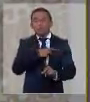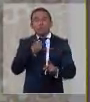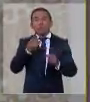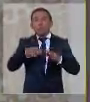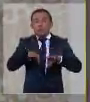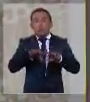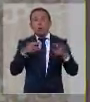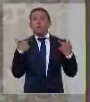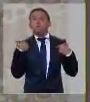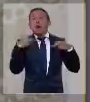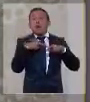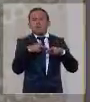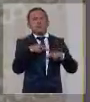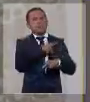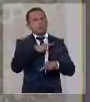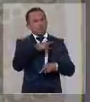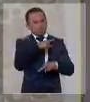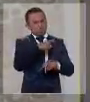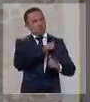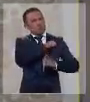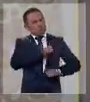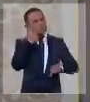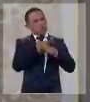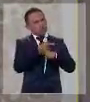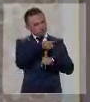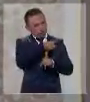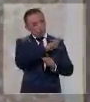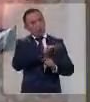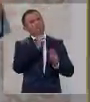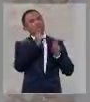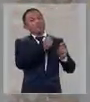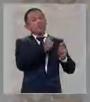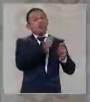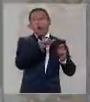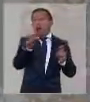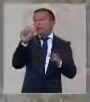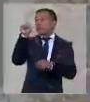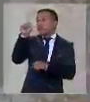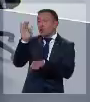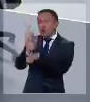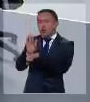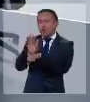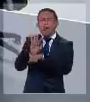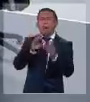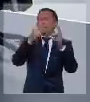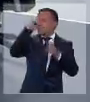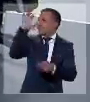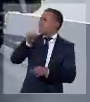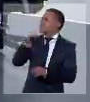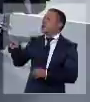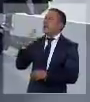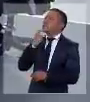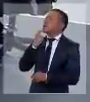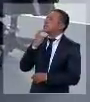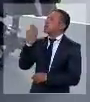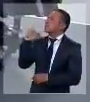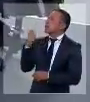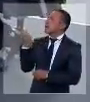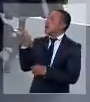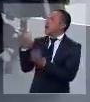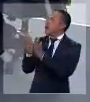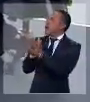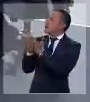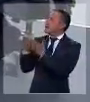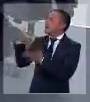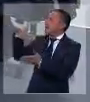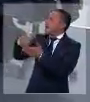regresarle el poder al maestro, no a los sindicatos. Por cierto, Andrés, ¿qué traías en la cartera? ¿No traías ahí una fotografía